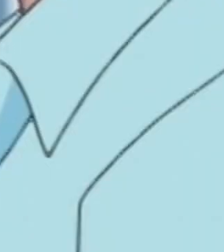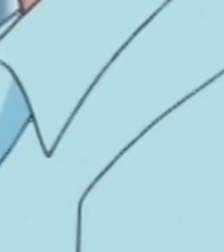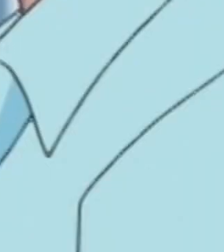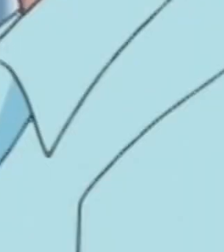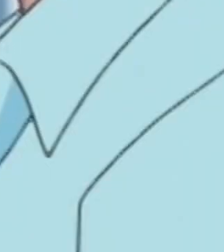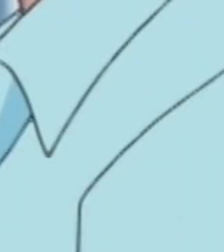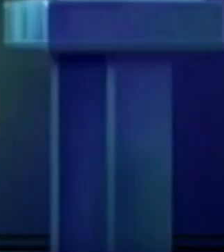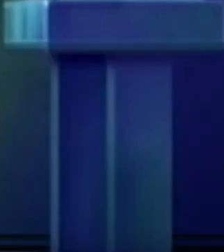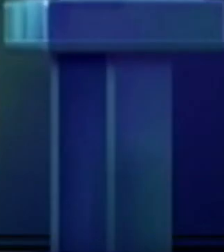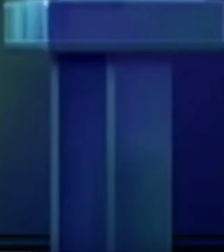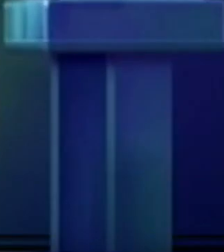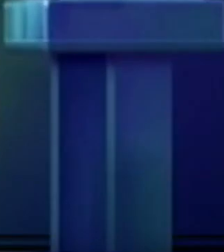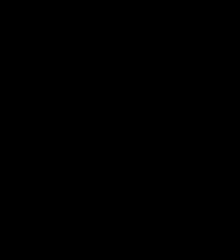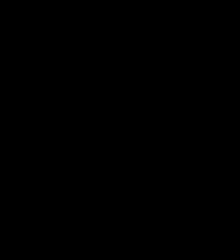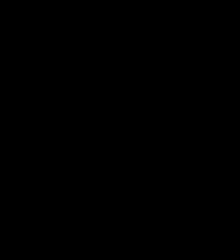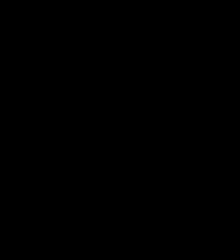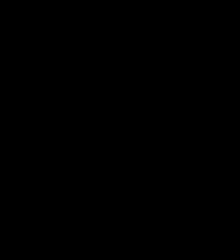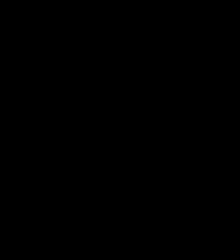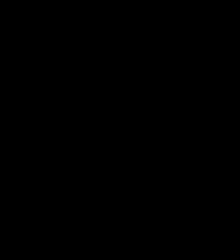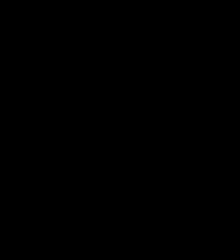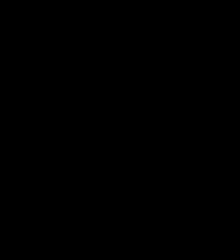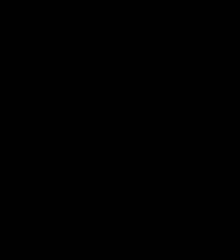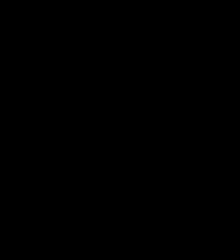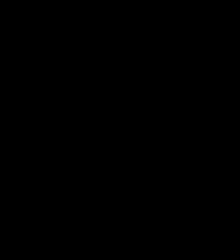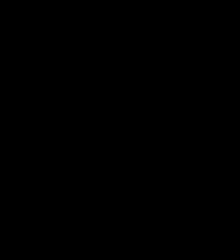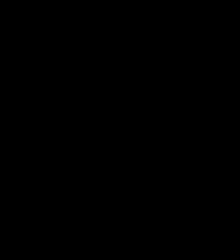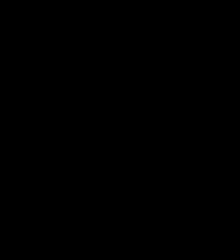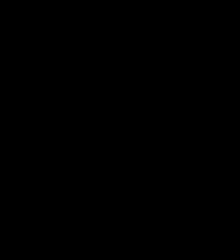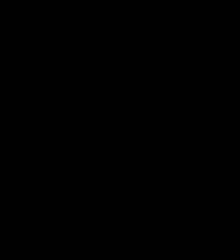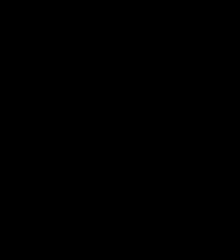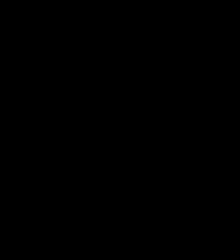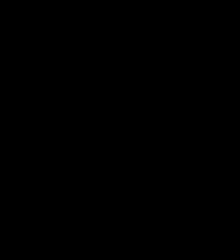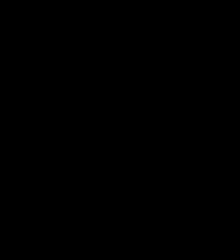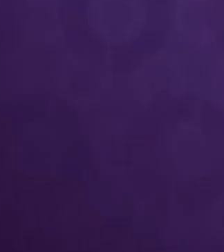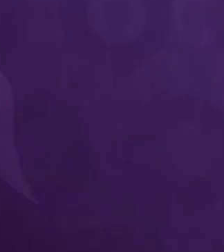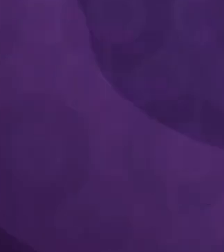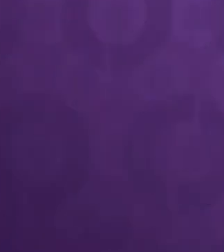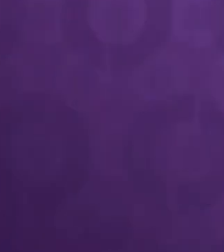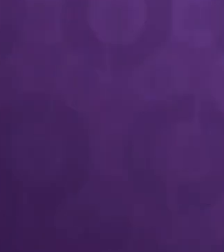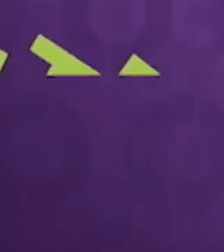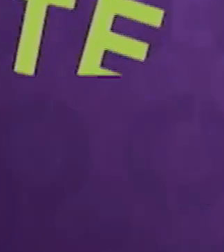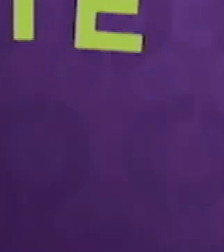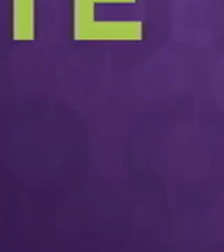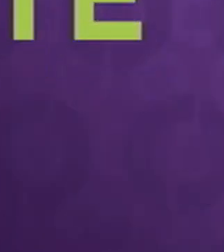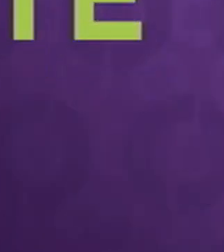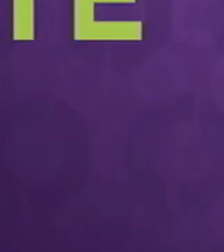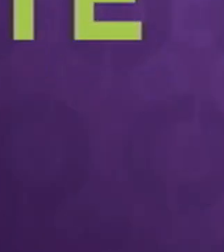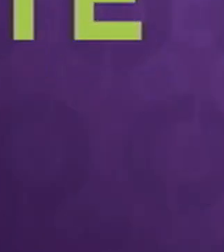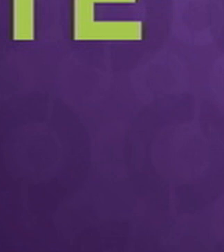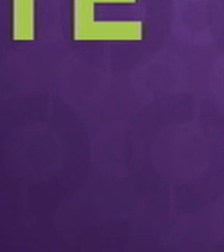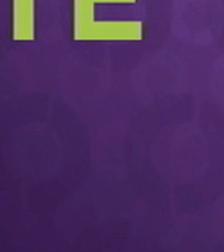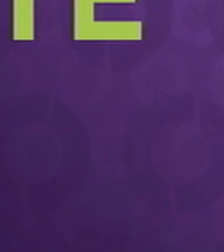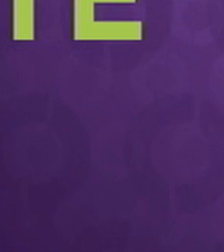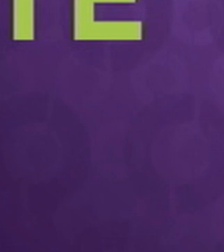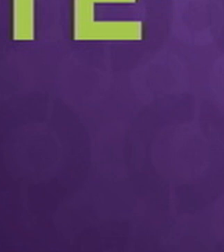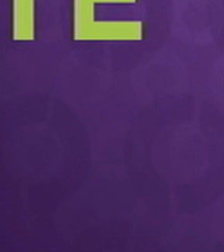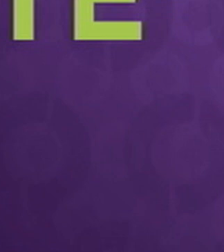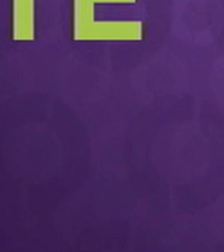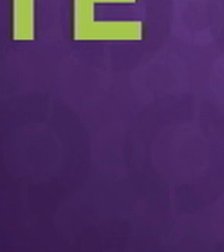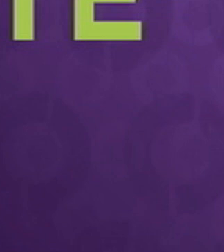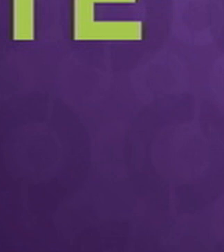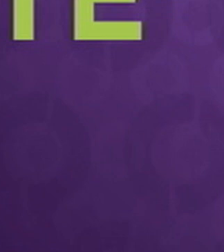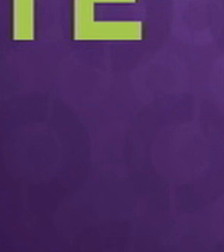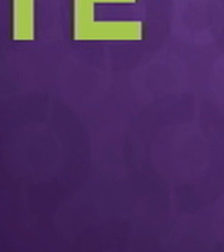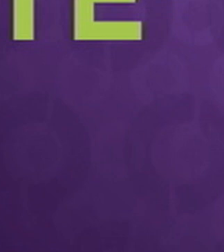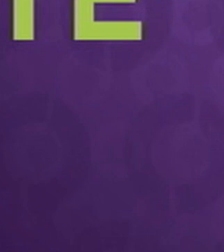Blackjack, aquí en 13, Costa Rica Televisión. En la edición semanal de Nexus, Mitad y Mitad nos cuenta